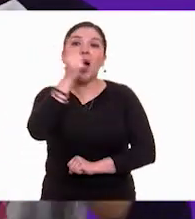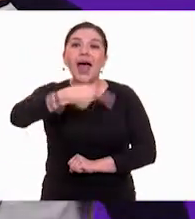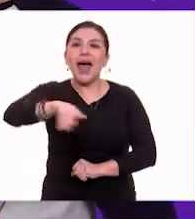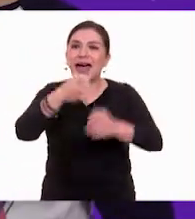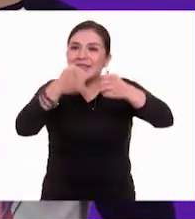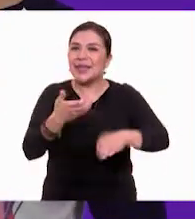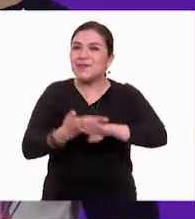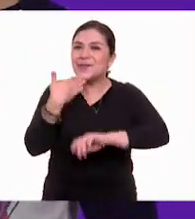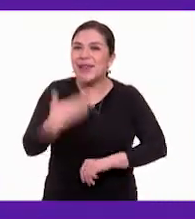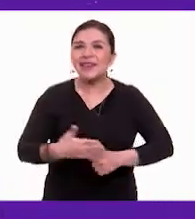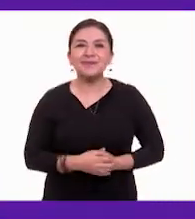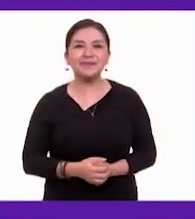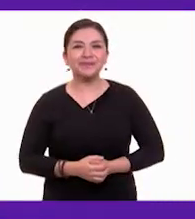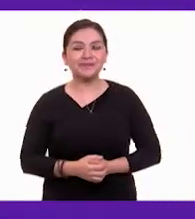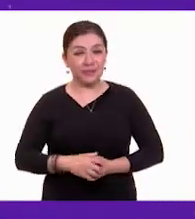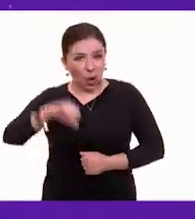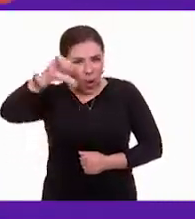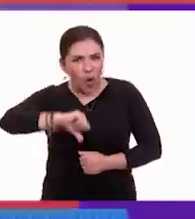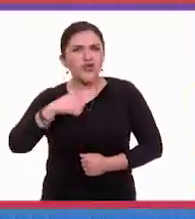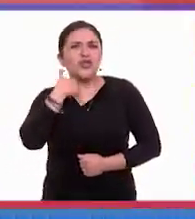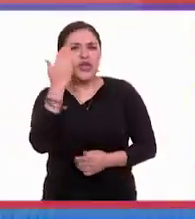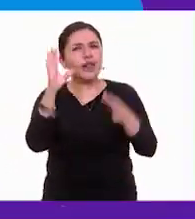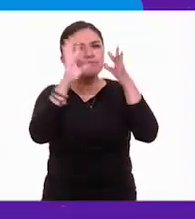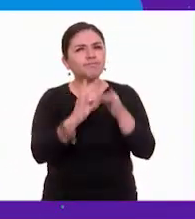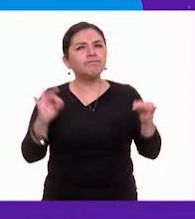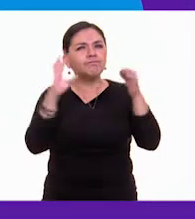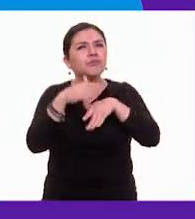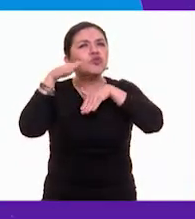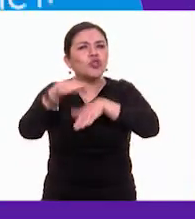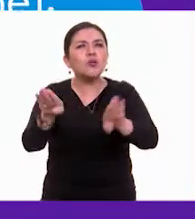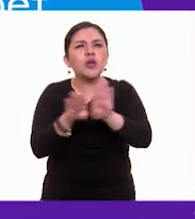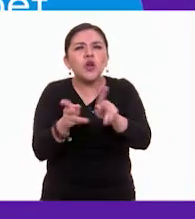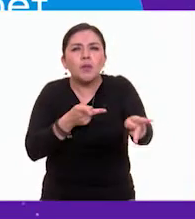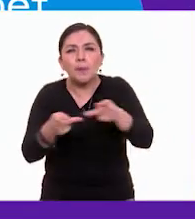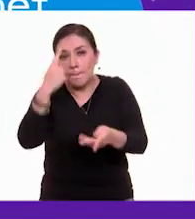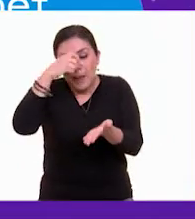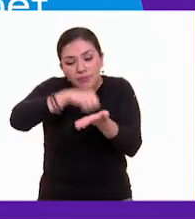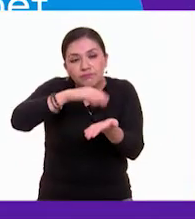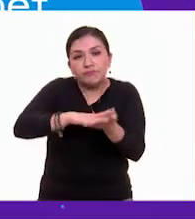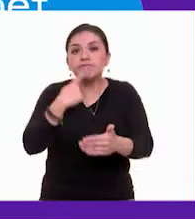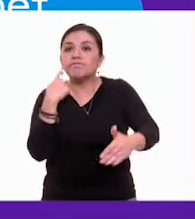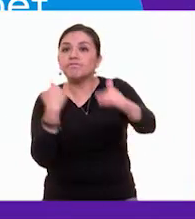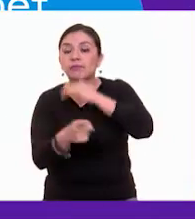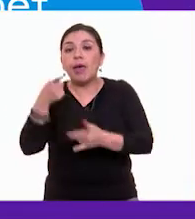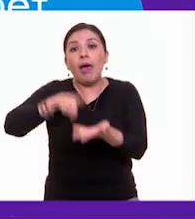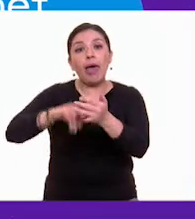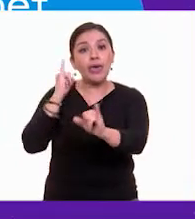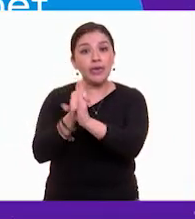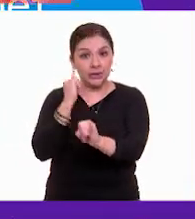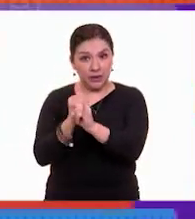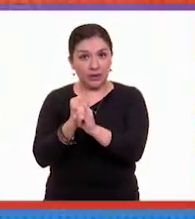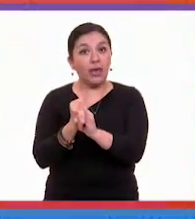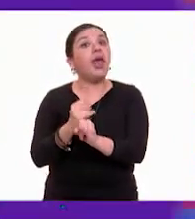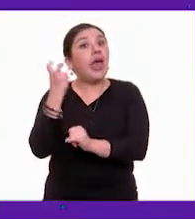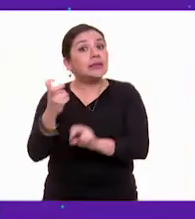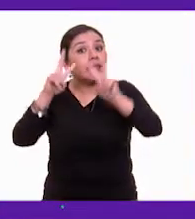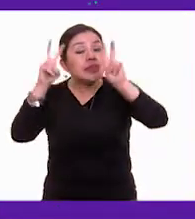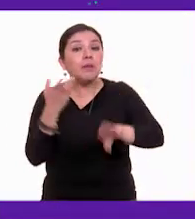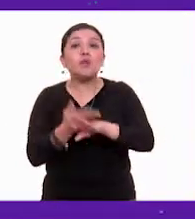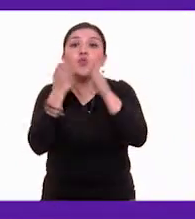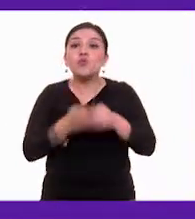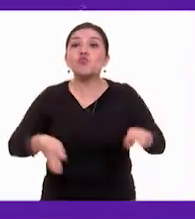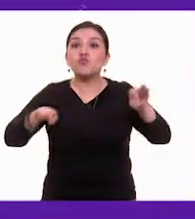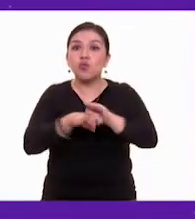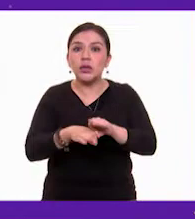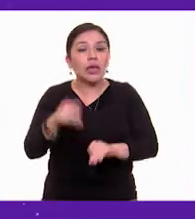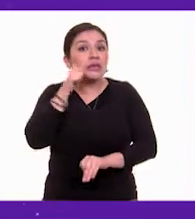encuentren muy bien. Hoy queremos hablarles de los mecanismos de reporte y denuncia por Internet. un tema muy importante que